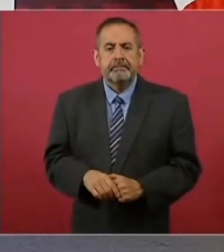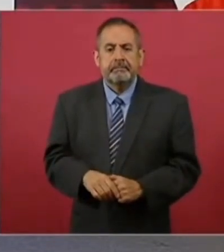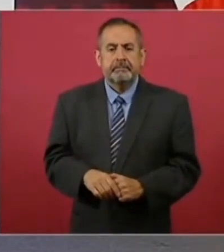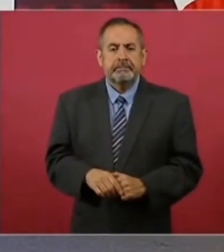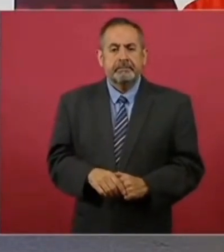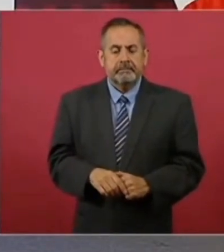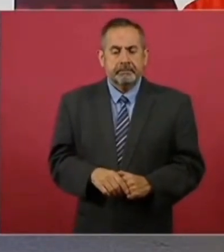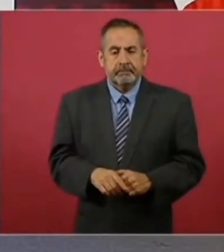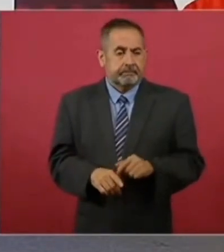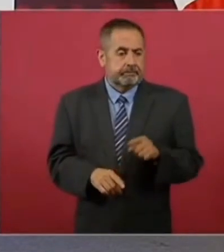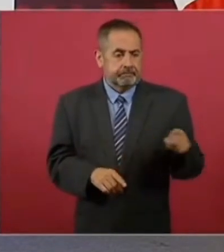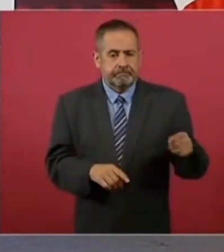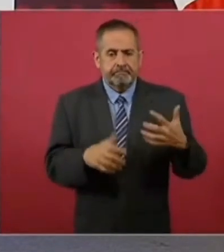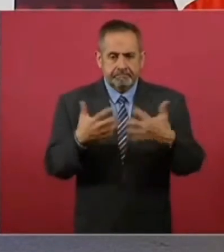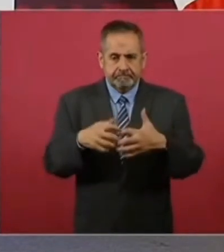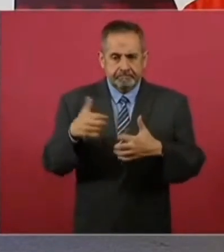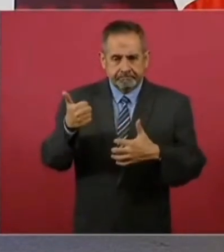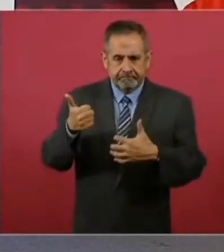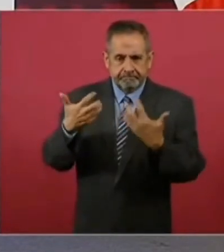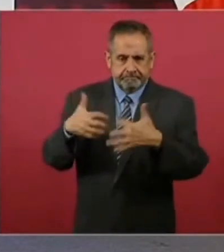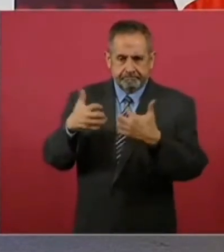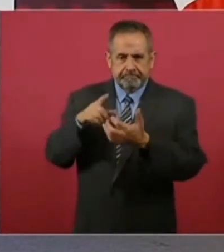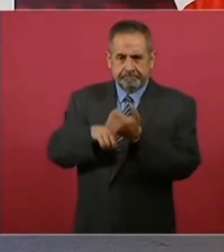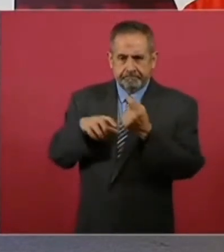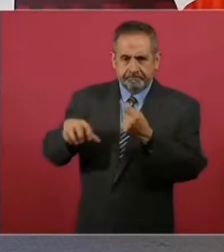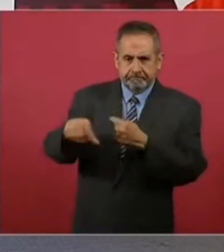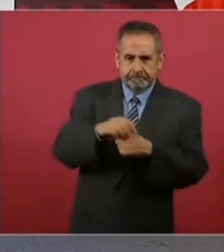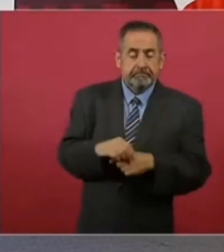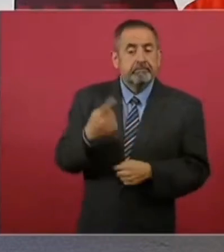la producción de las 6 refinerías, estos